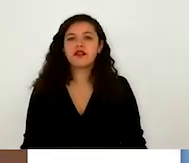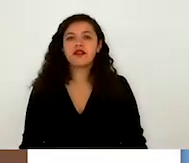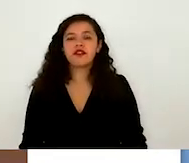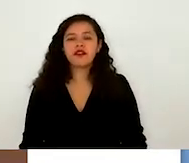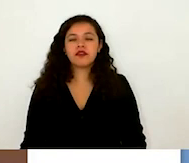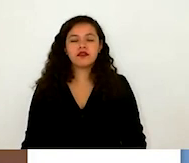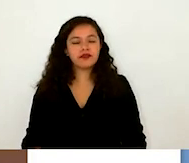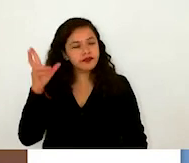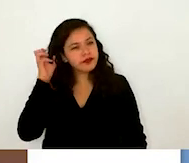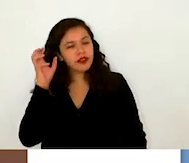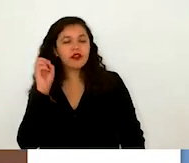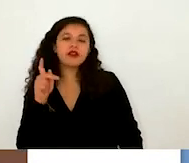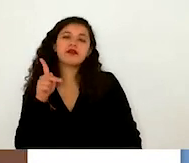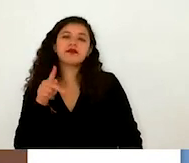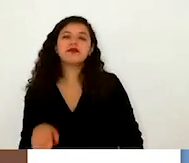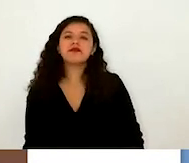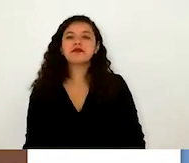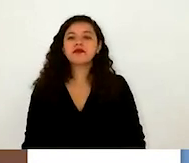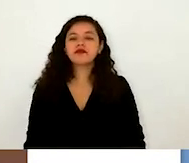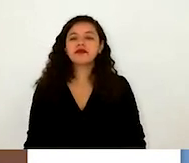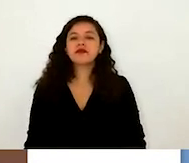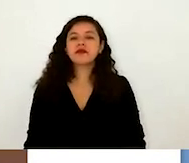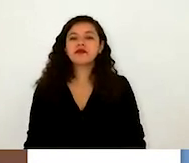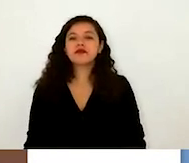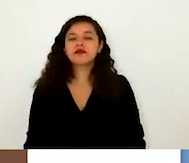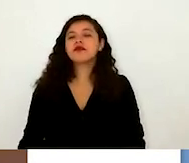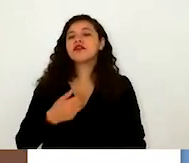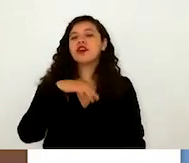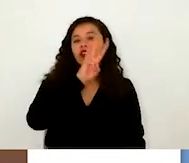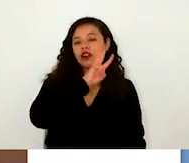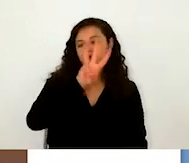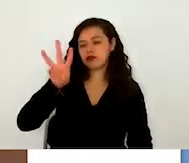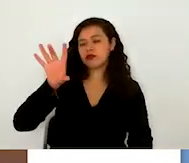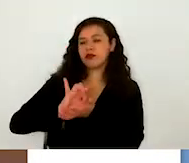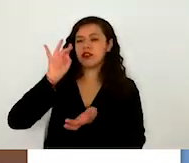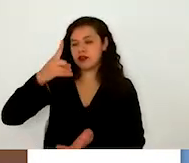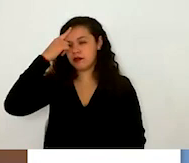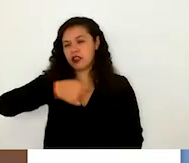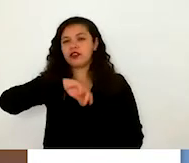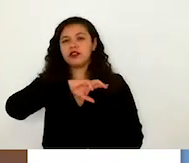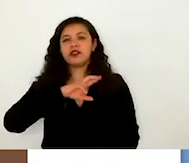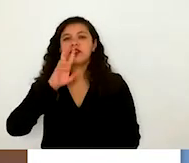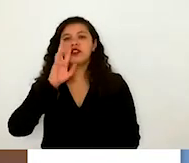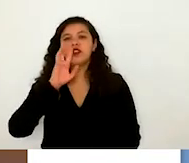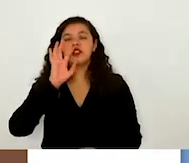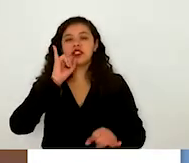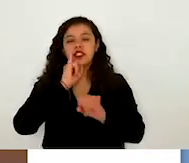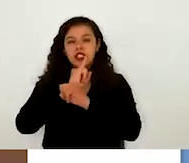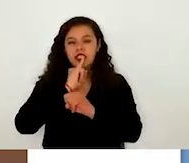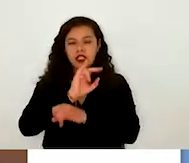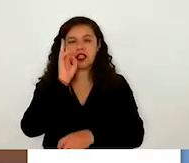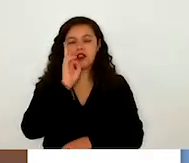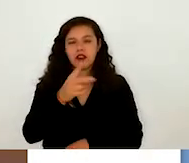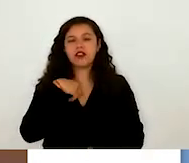escuche voy a mandar la altica entonces para que lo podamos ver en internet van voy a tratar de